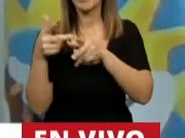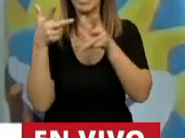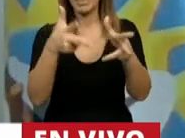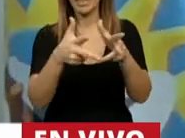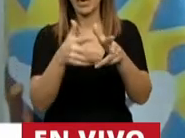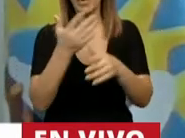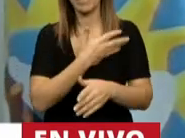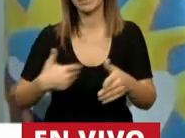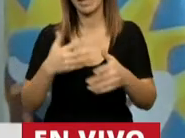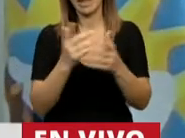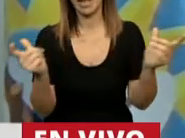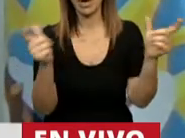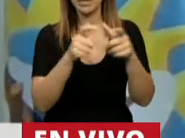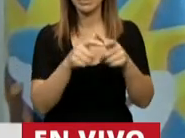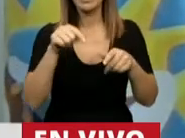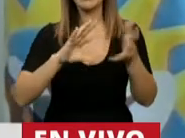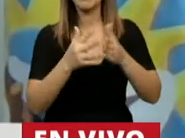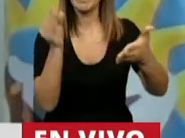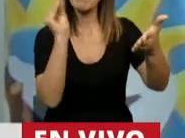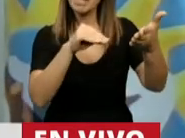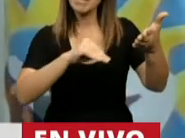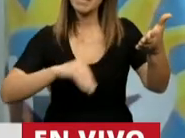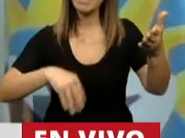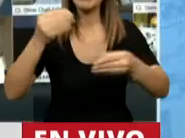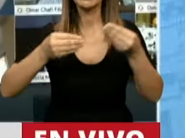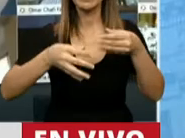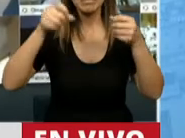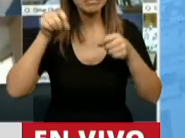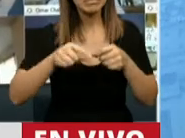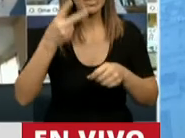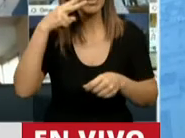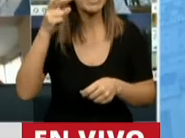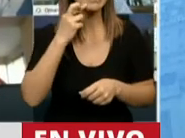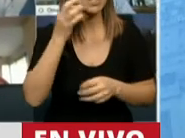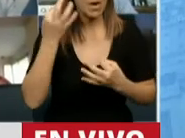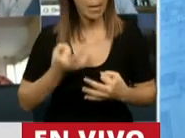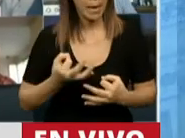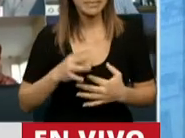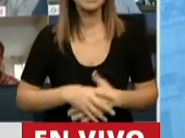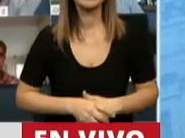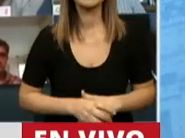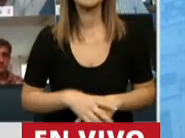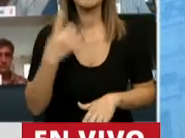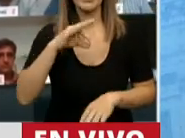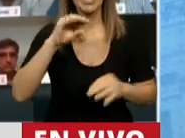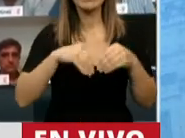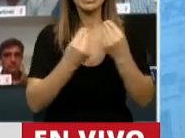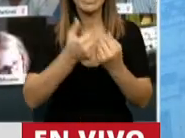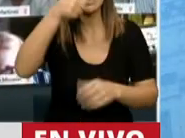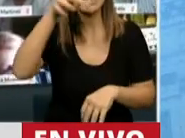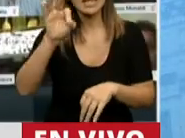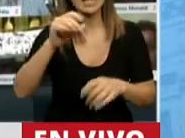recién el presidente de la comisión, es una ampliación del presupuesto del año 2019, pero tiene ciertas características